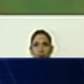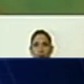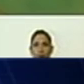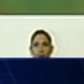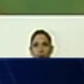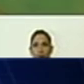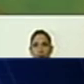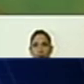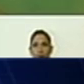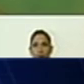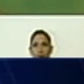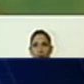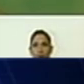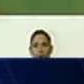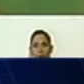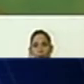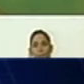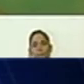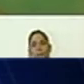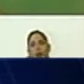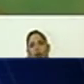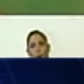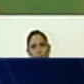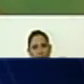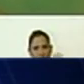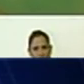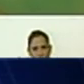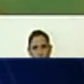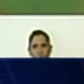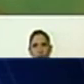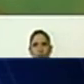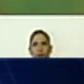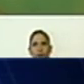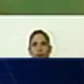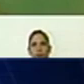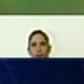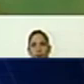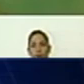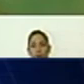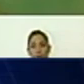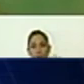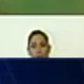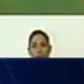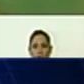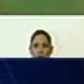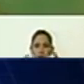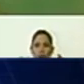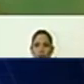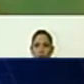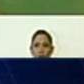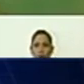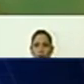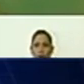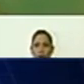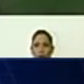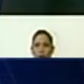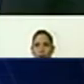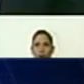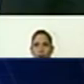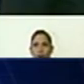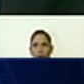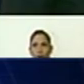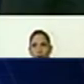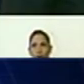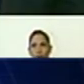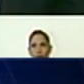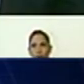la del 2014, y 7 decretos ejecutivos con el